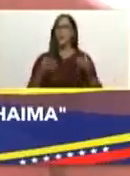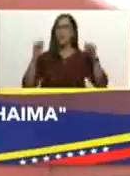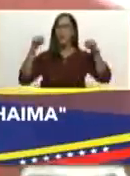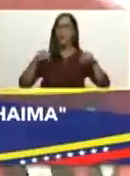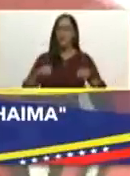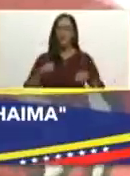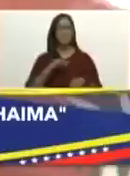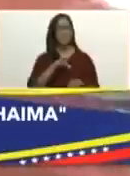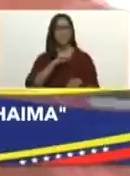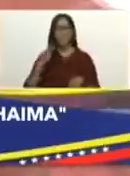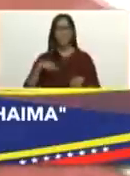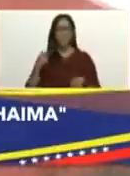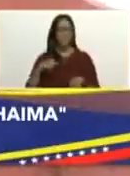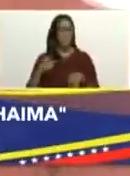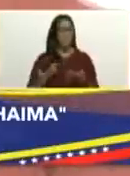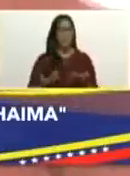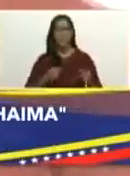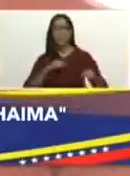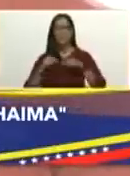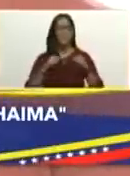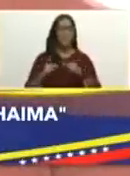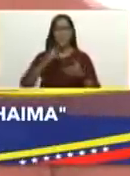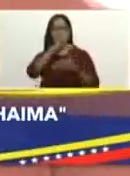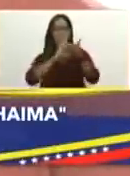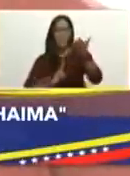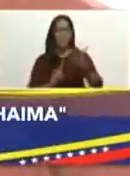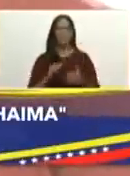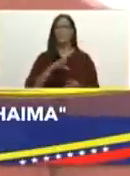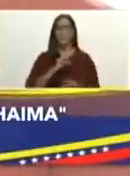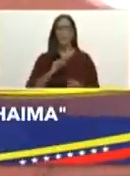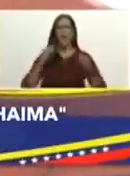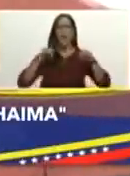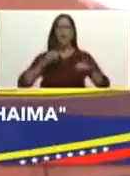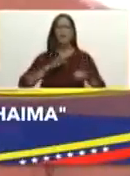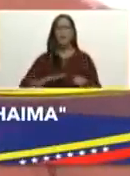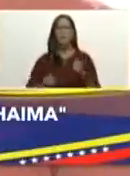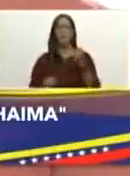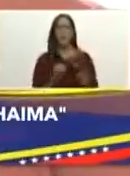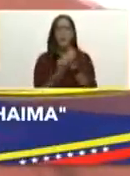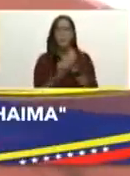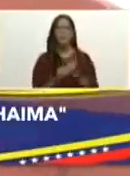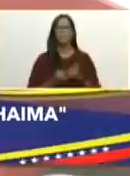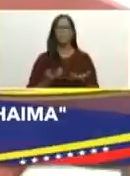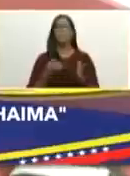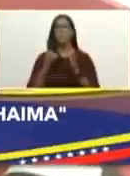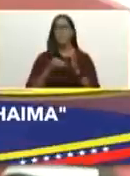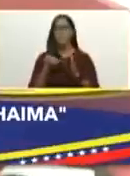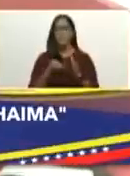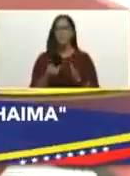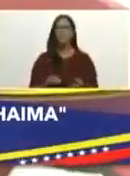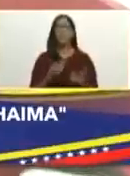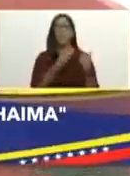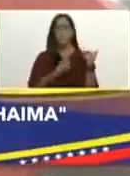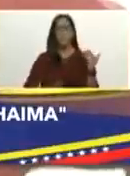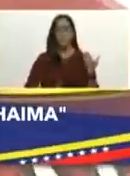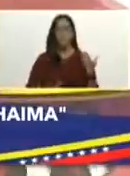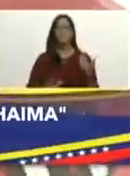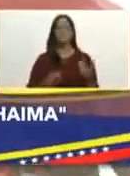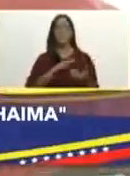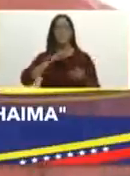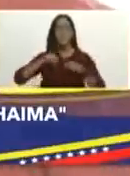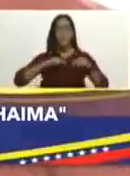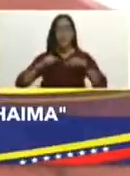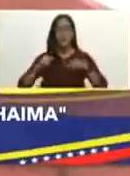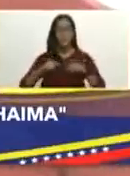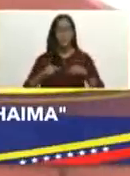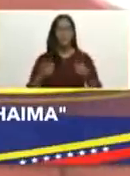no tenemos distinción de nómina, acá estamos con el apoyo de los gerentes de la división, nuestro director de la faja, yo sé que